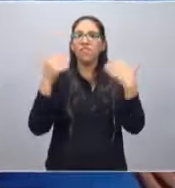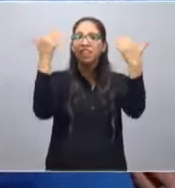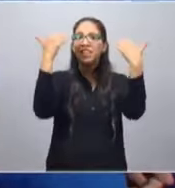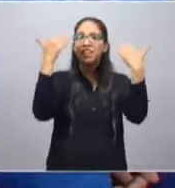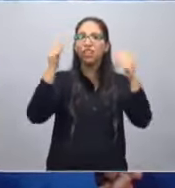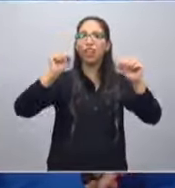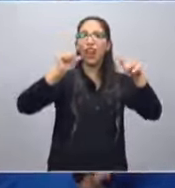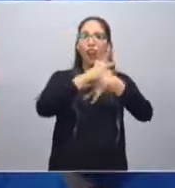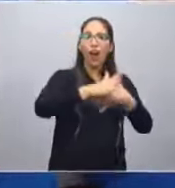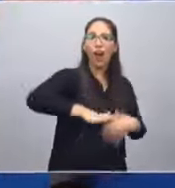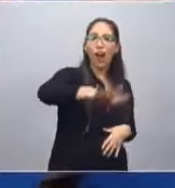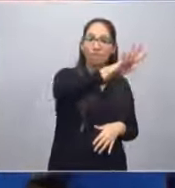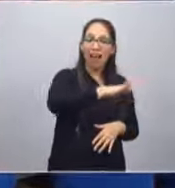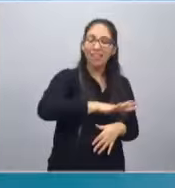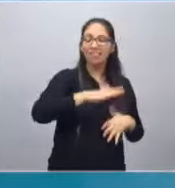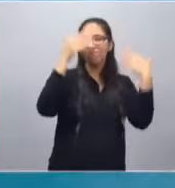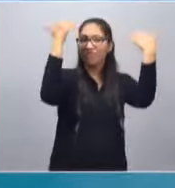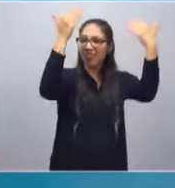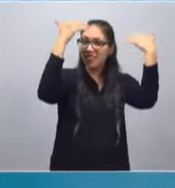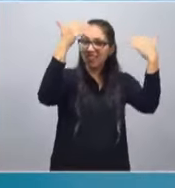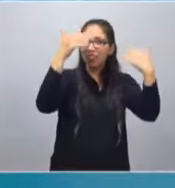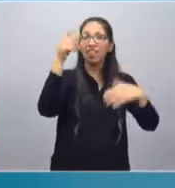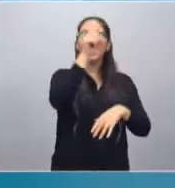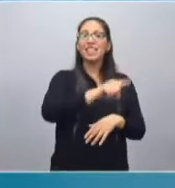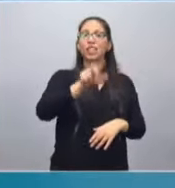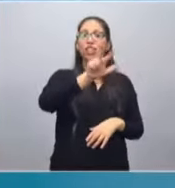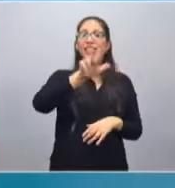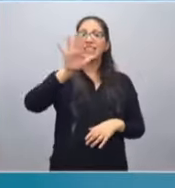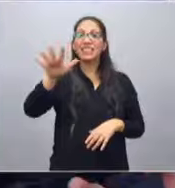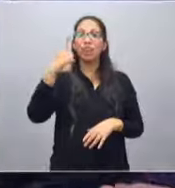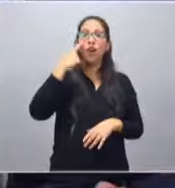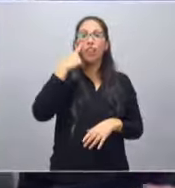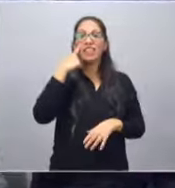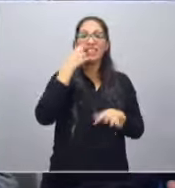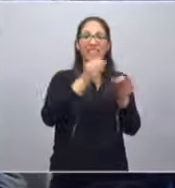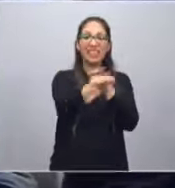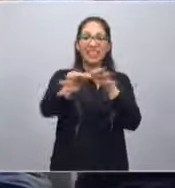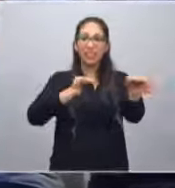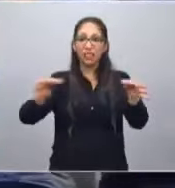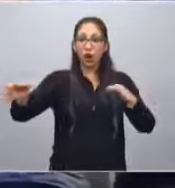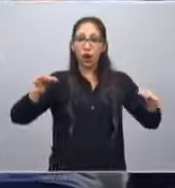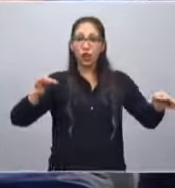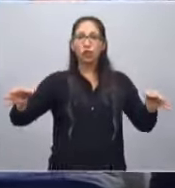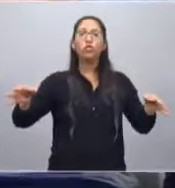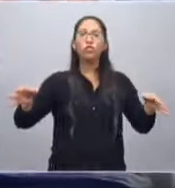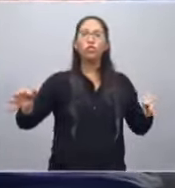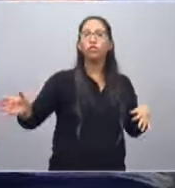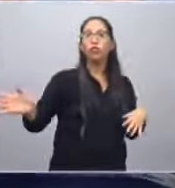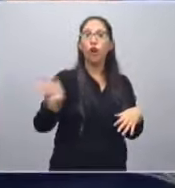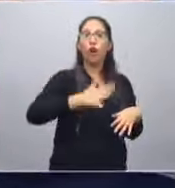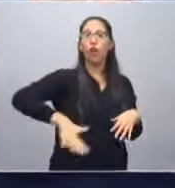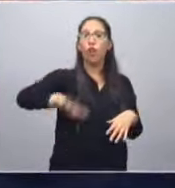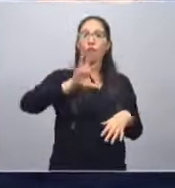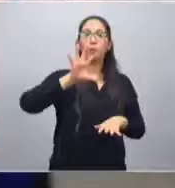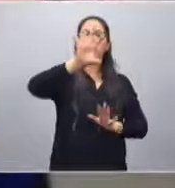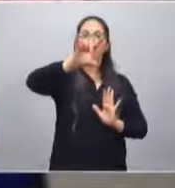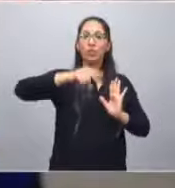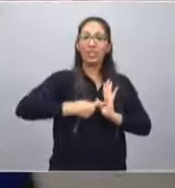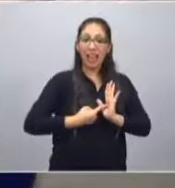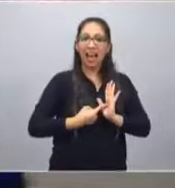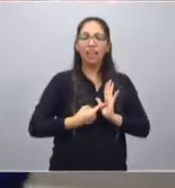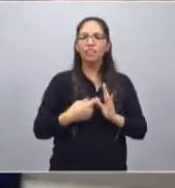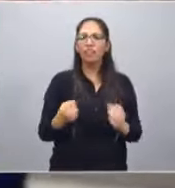alomas felicitaciones a los 135 distritos y a los pibes y pibas de toda la provincia de Buenos Aires que